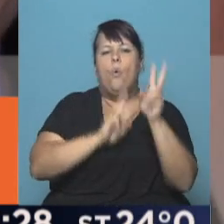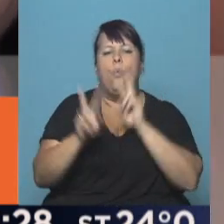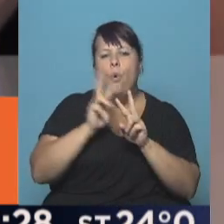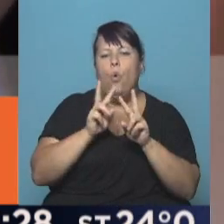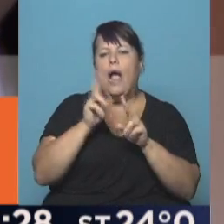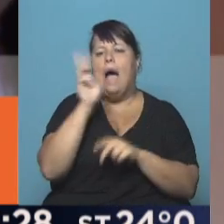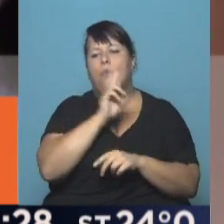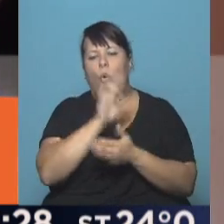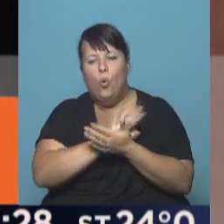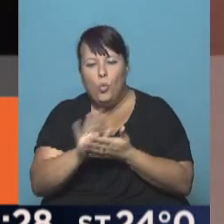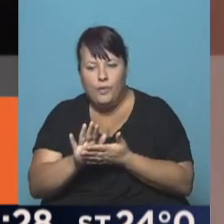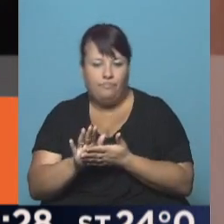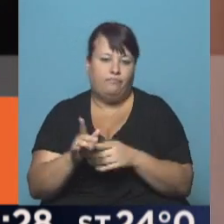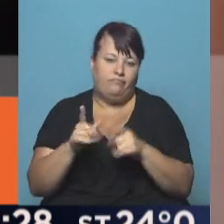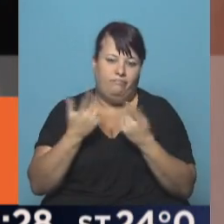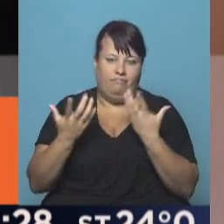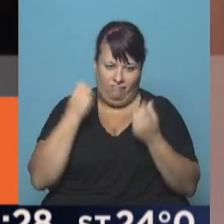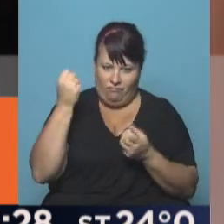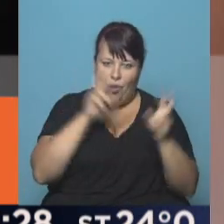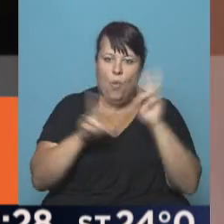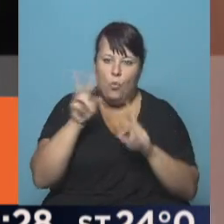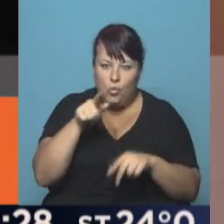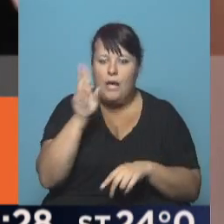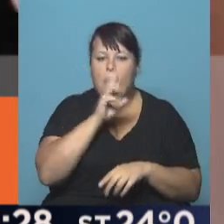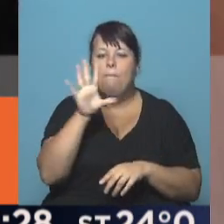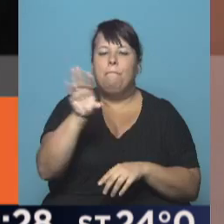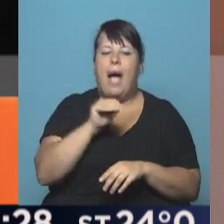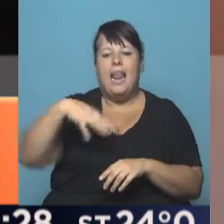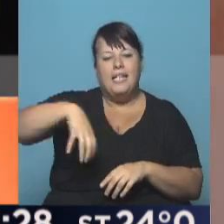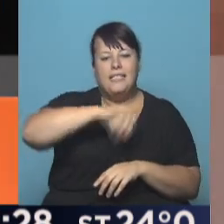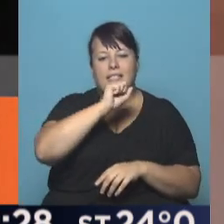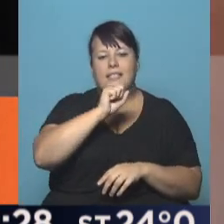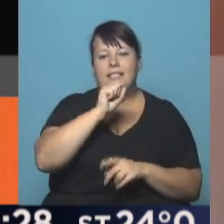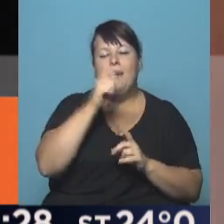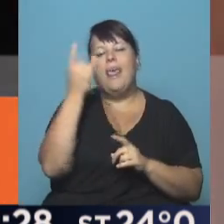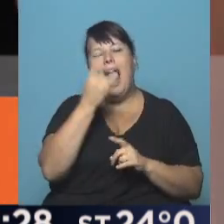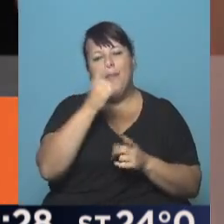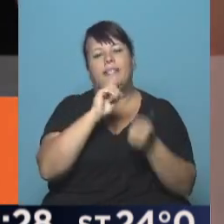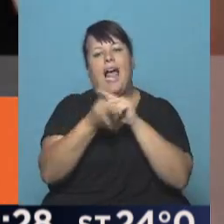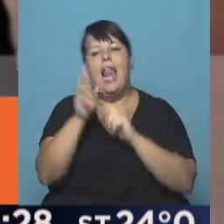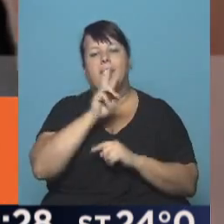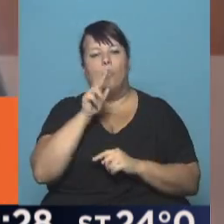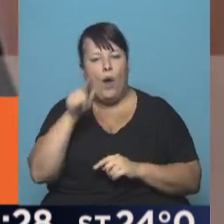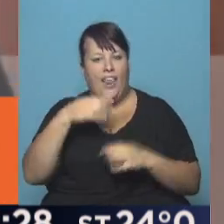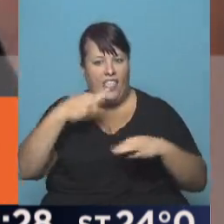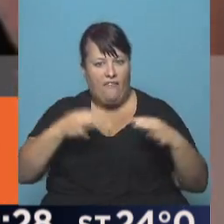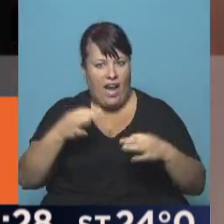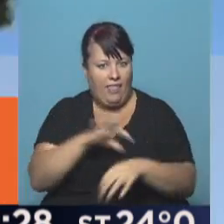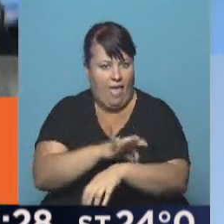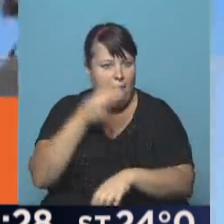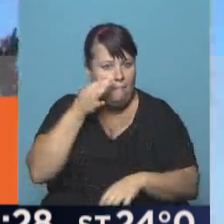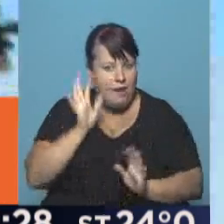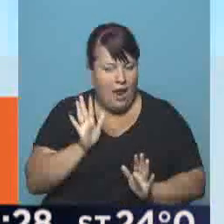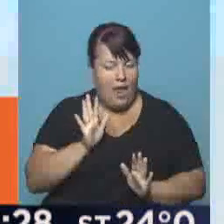nuevas mujeres, algo heroico busca allí en estas musas para trasladarlas del mito a las mujeres reales, de carne y